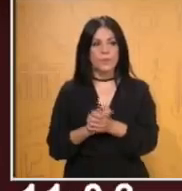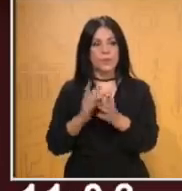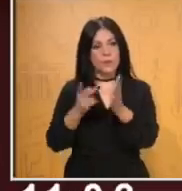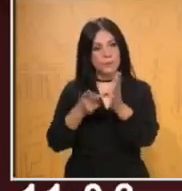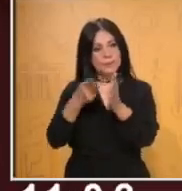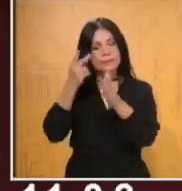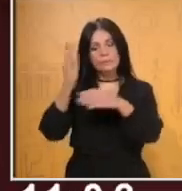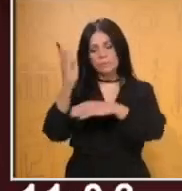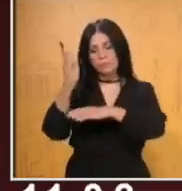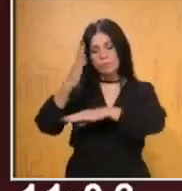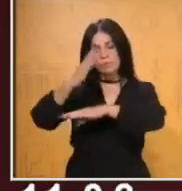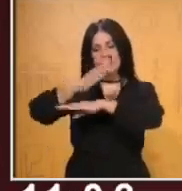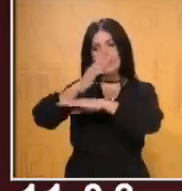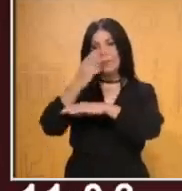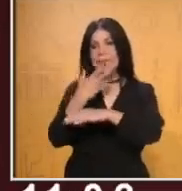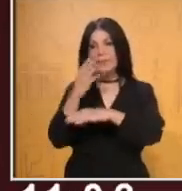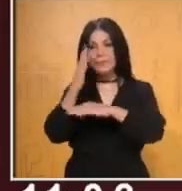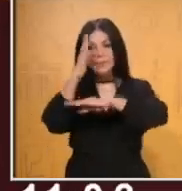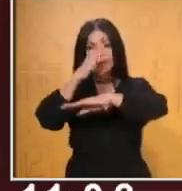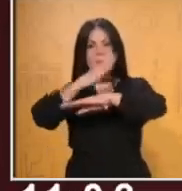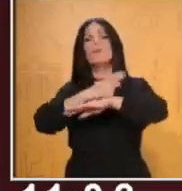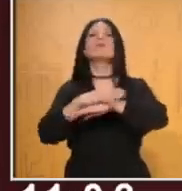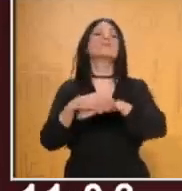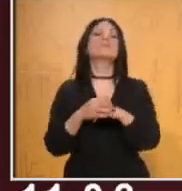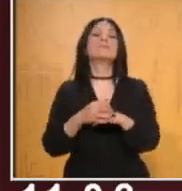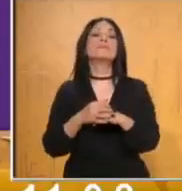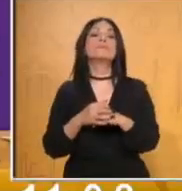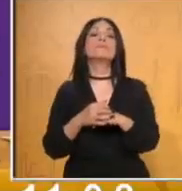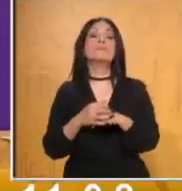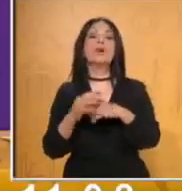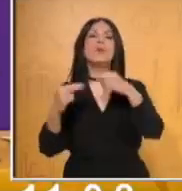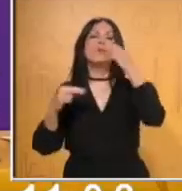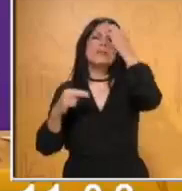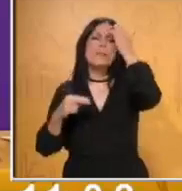quedar un ángulo más pequeño. ¿Qué nombre recibe este ángulo?